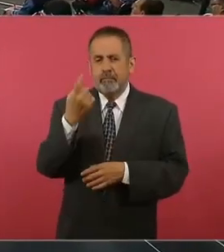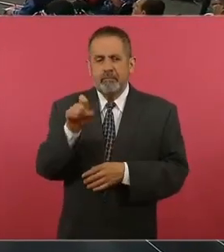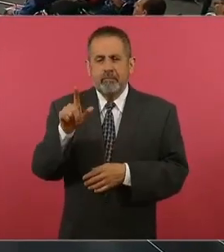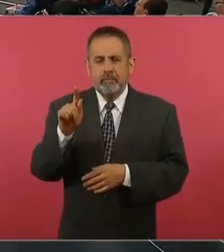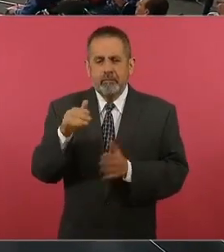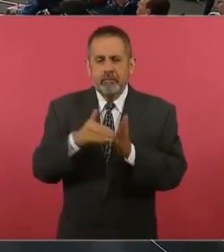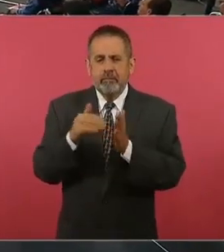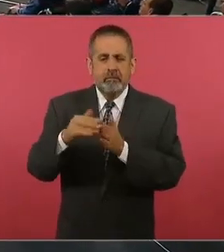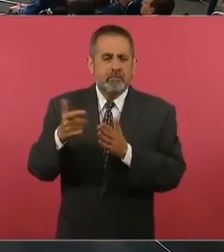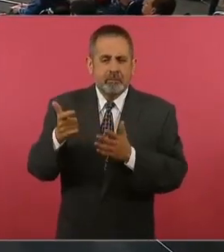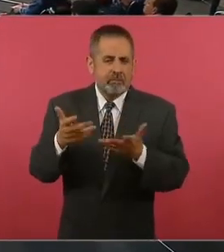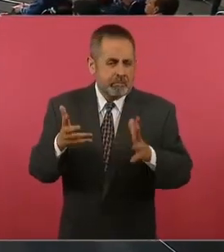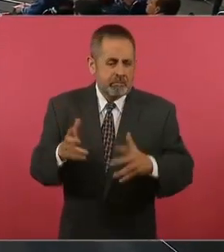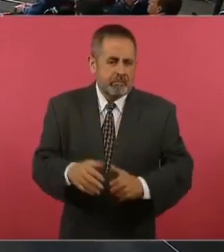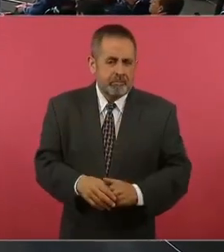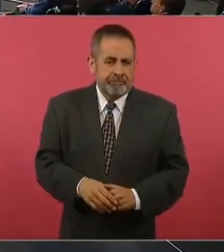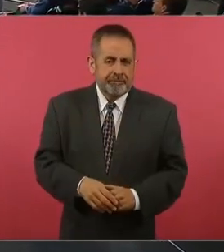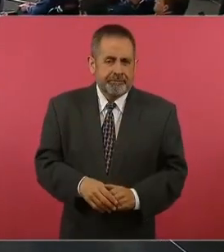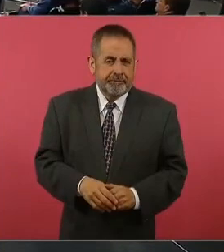170 millones, ¿no?